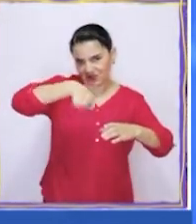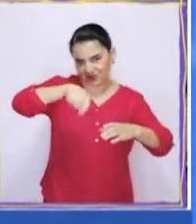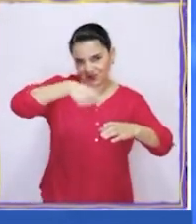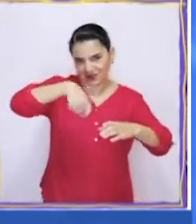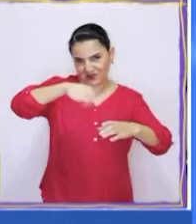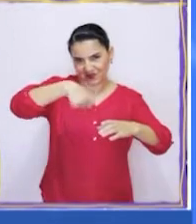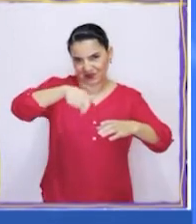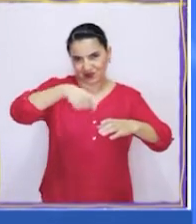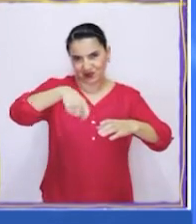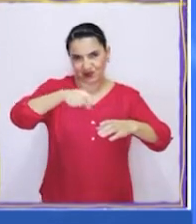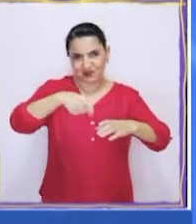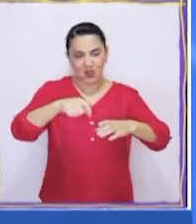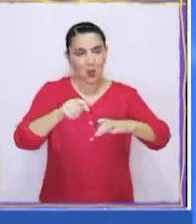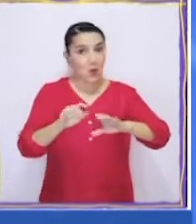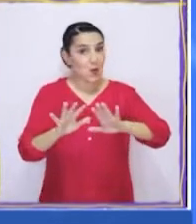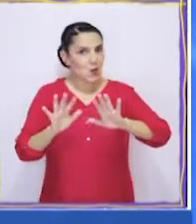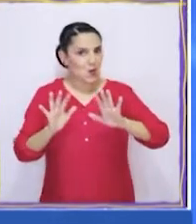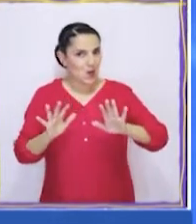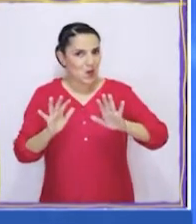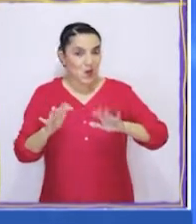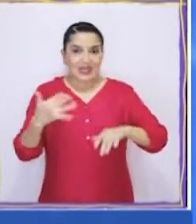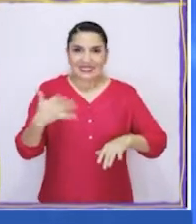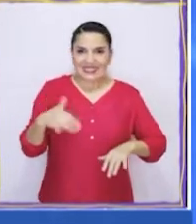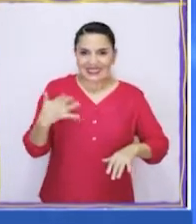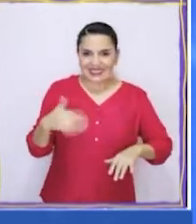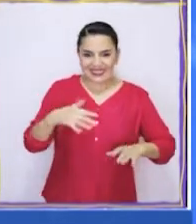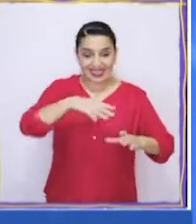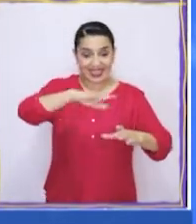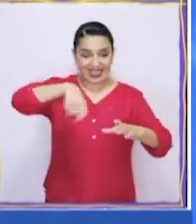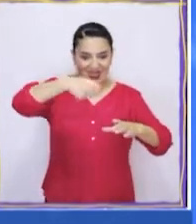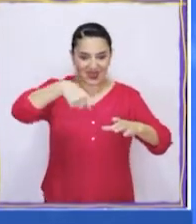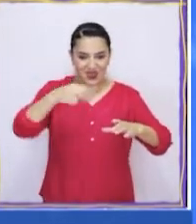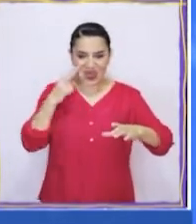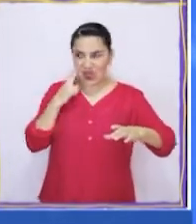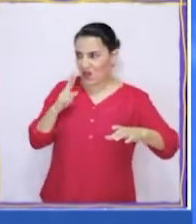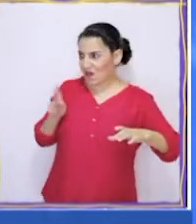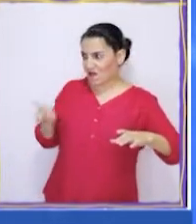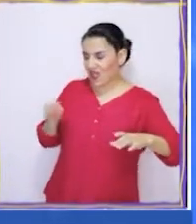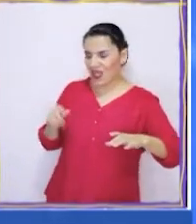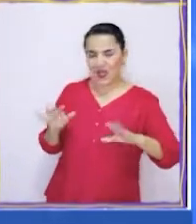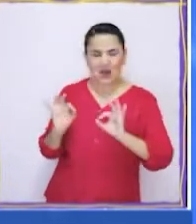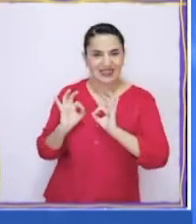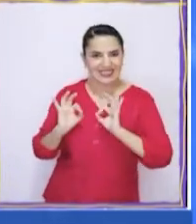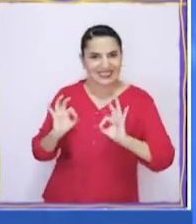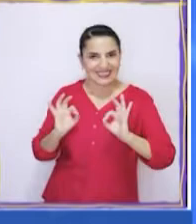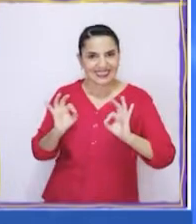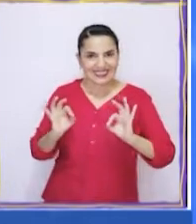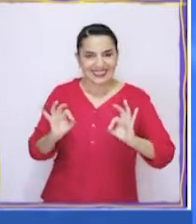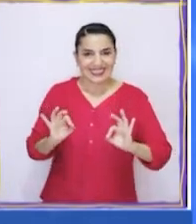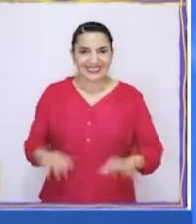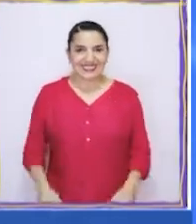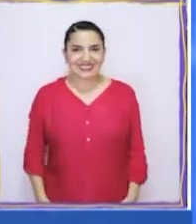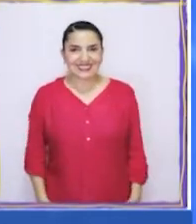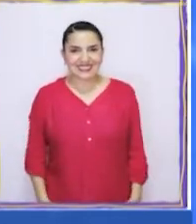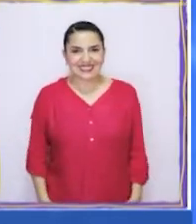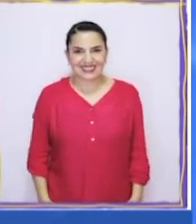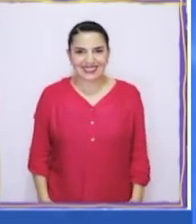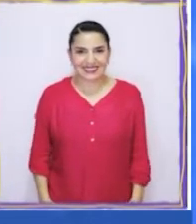junto esta mezcla se está viendo espectacular